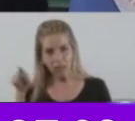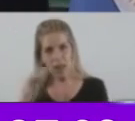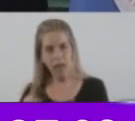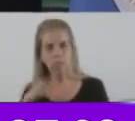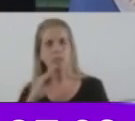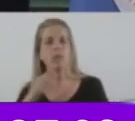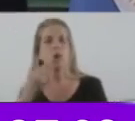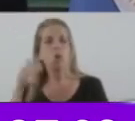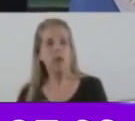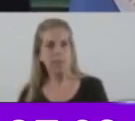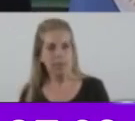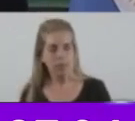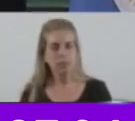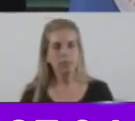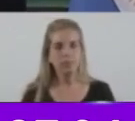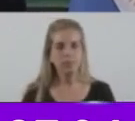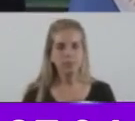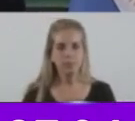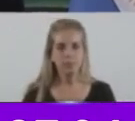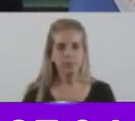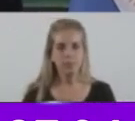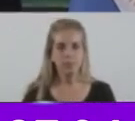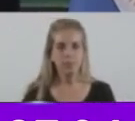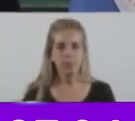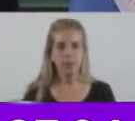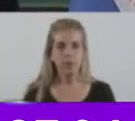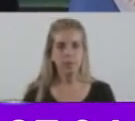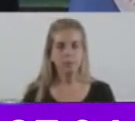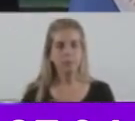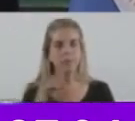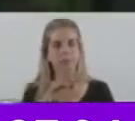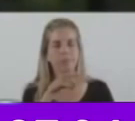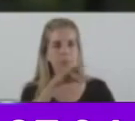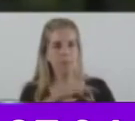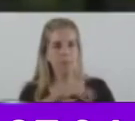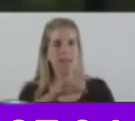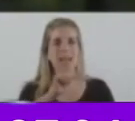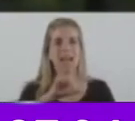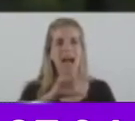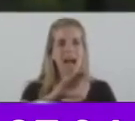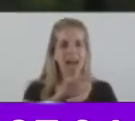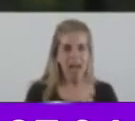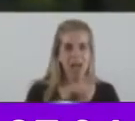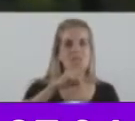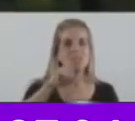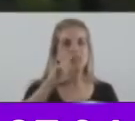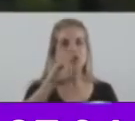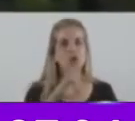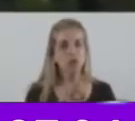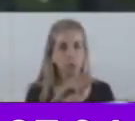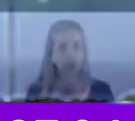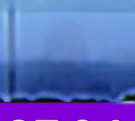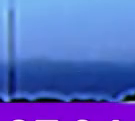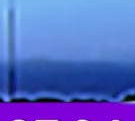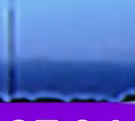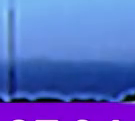de 24 horas de haber asumido su cargo y que ya tomó dos medidas, que enseguida las vamos a detallar, donde hizo referencia a que